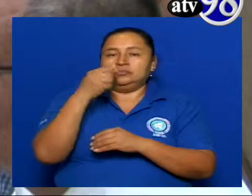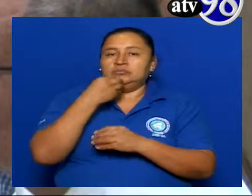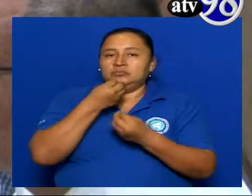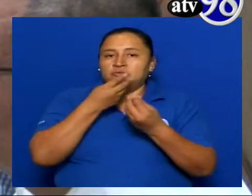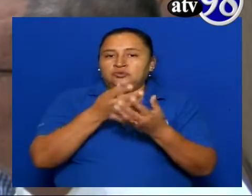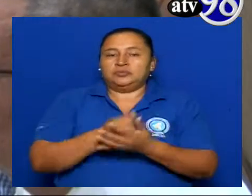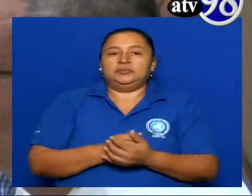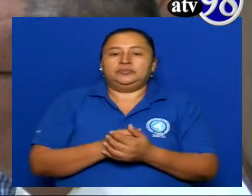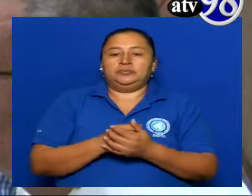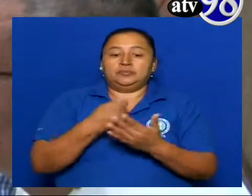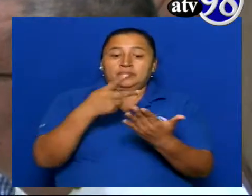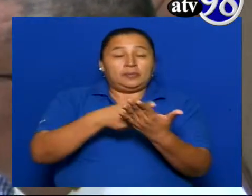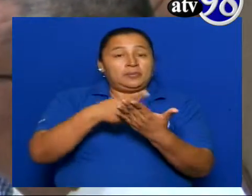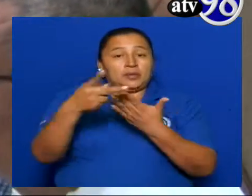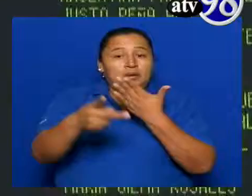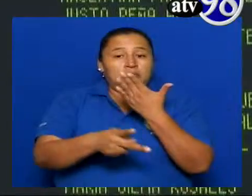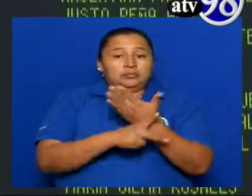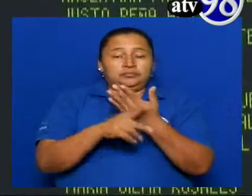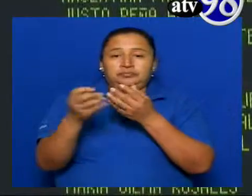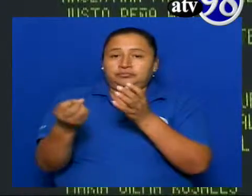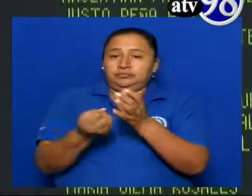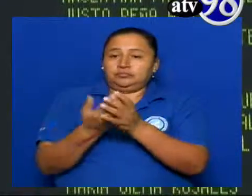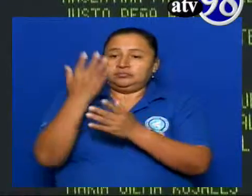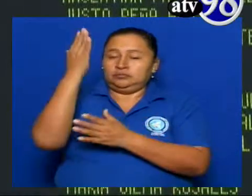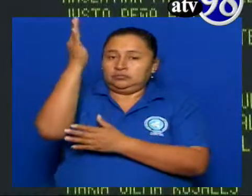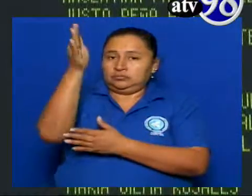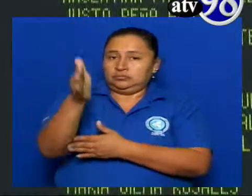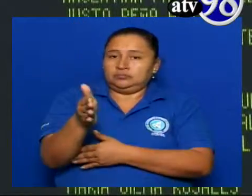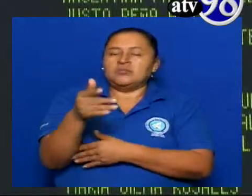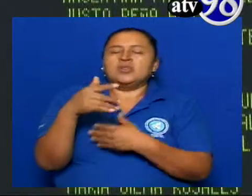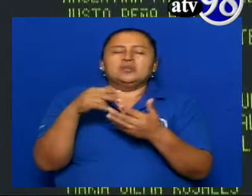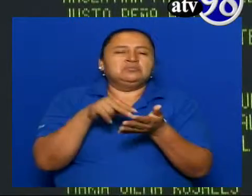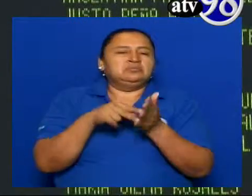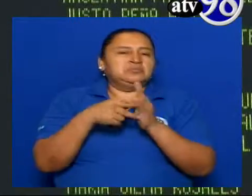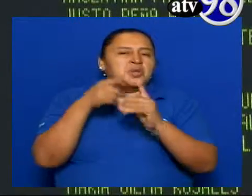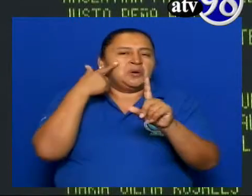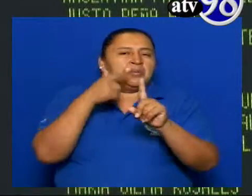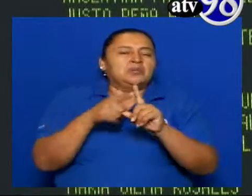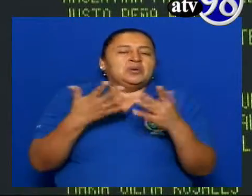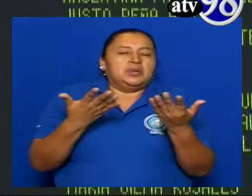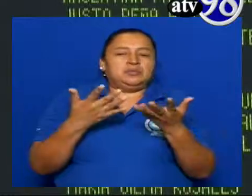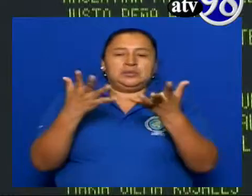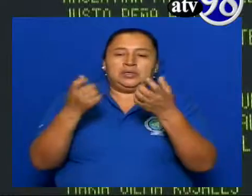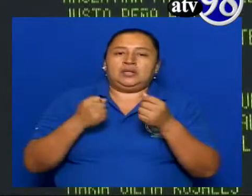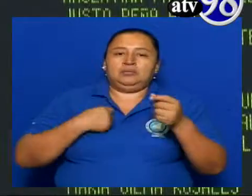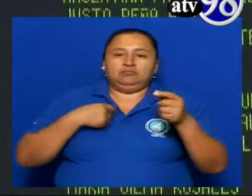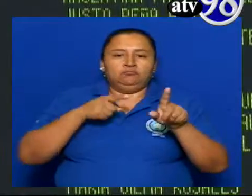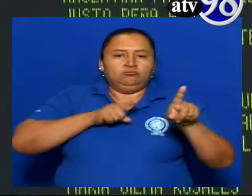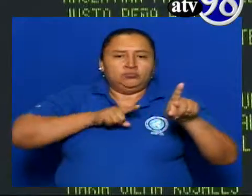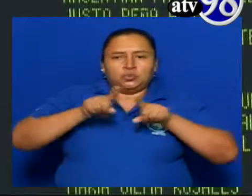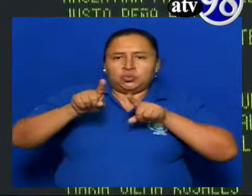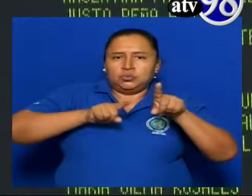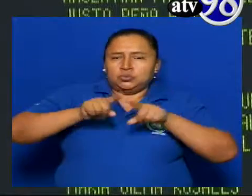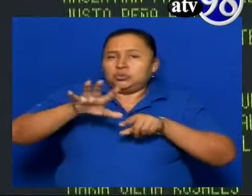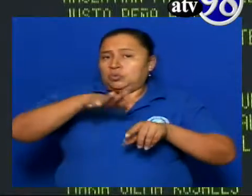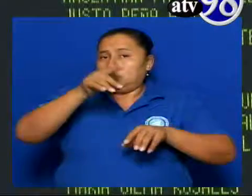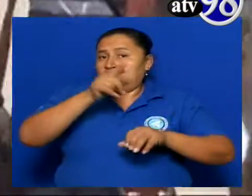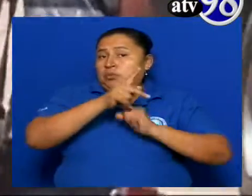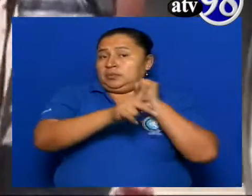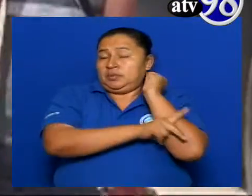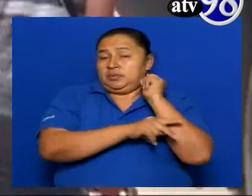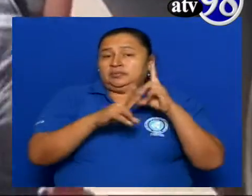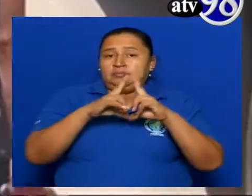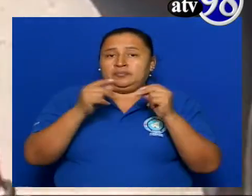El programa de integración fronteriza tiene como finalidad fortalecer la competitividad del comercio externo de Nicaragua mediante